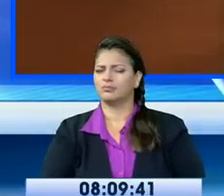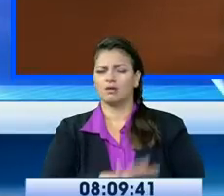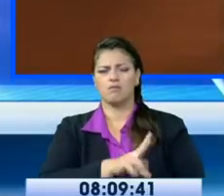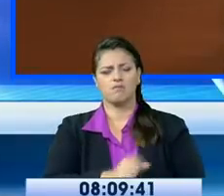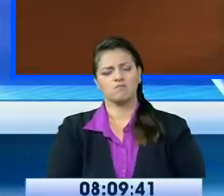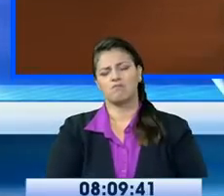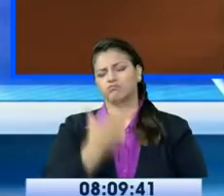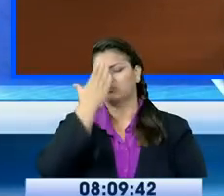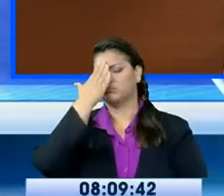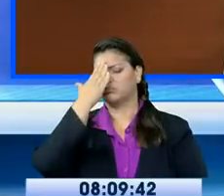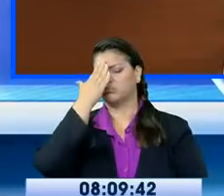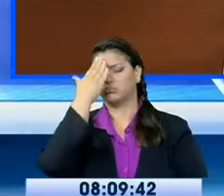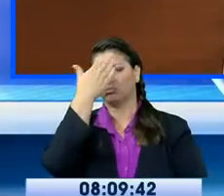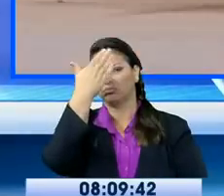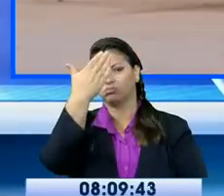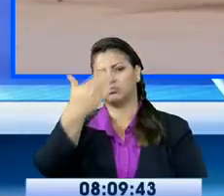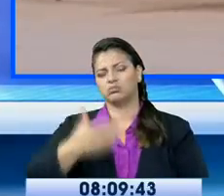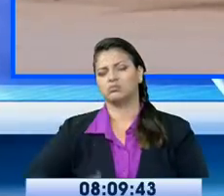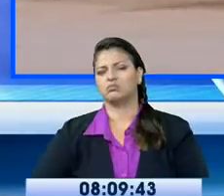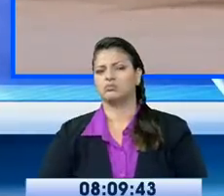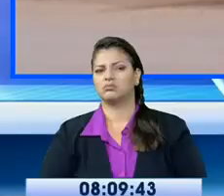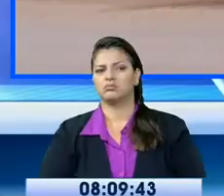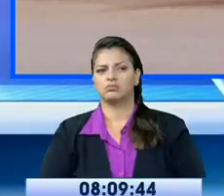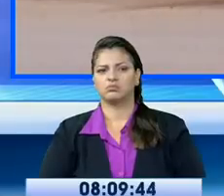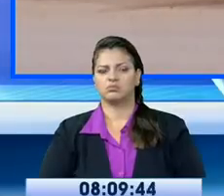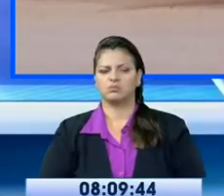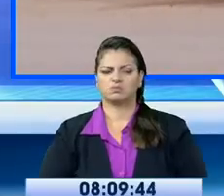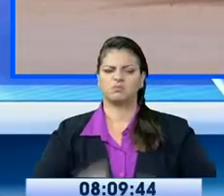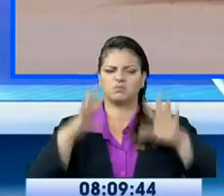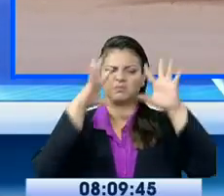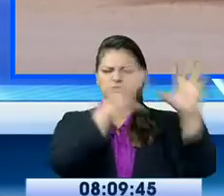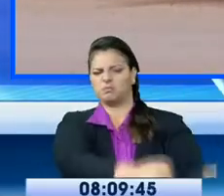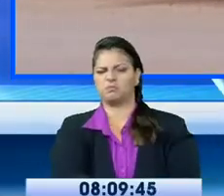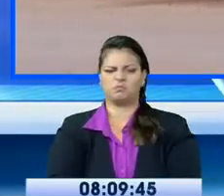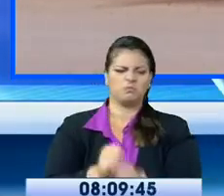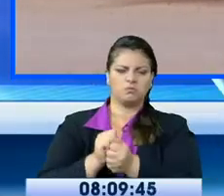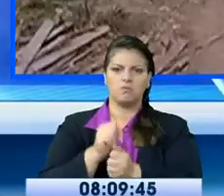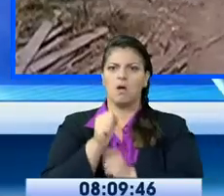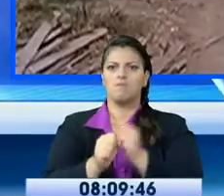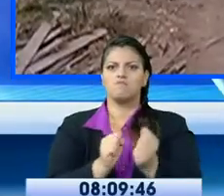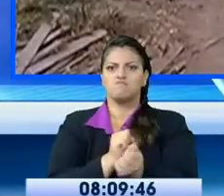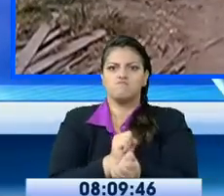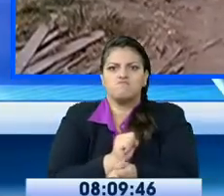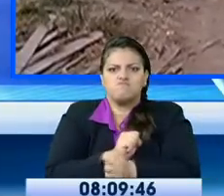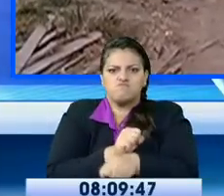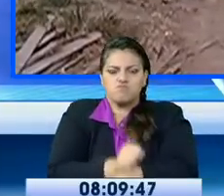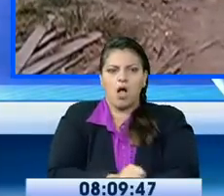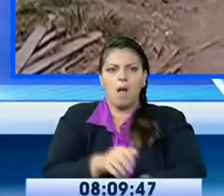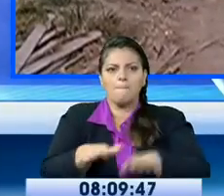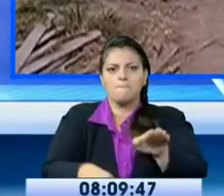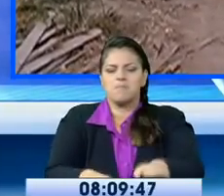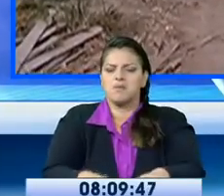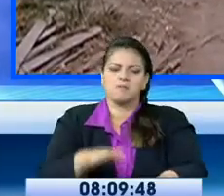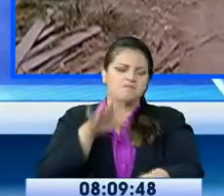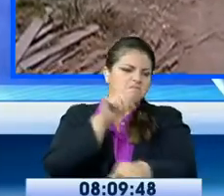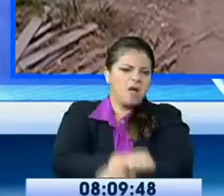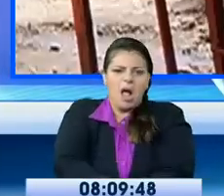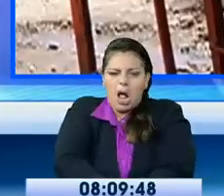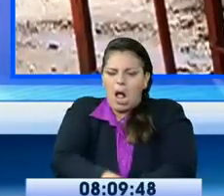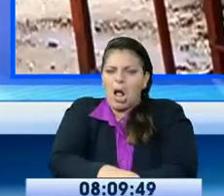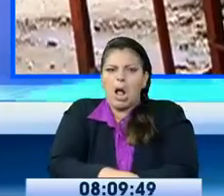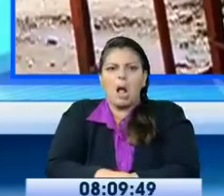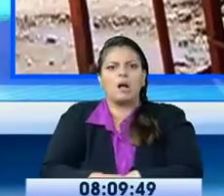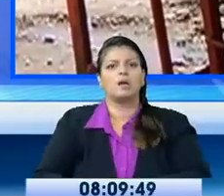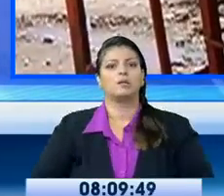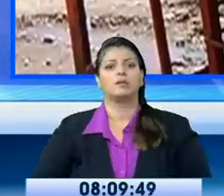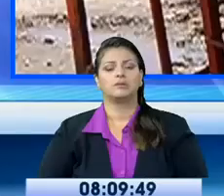bien ubicado que lo dejó, amarrado incluso. Ayudó a la policía, ayudó parte a la policía de la tarea, para que es. Lo puedan detener así y que vaya al tarro,